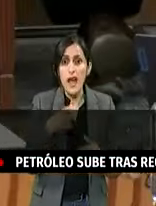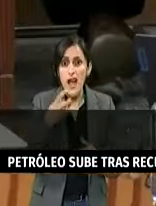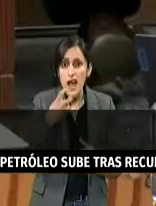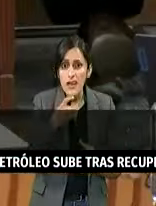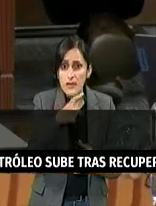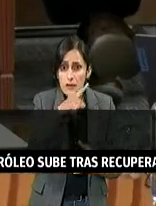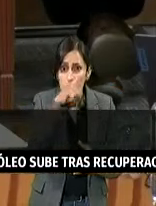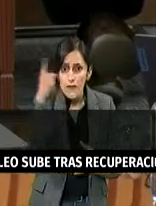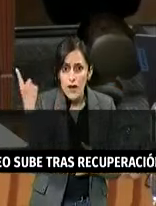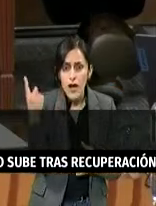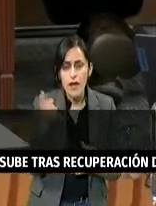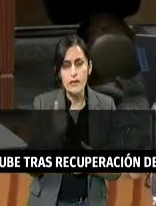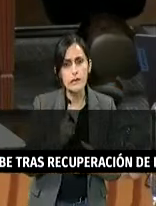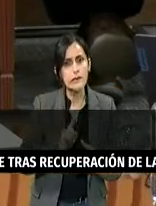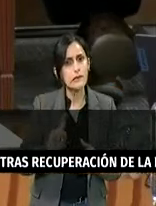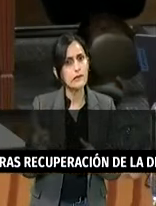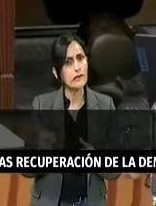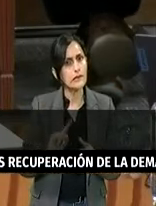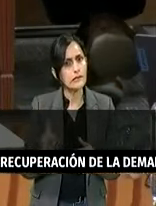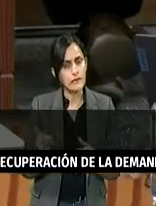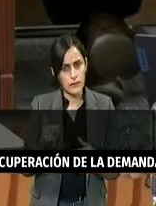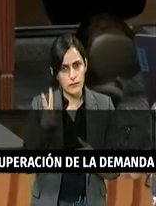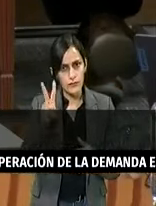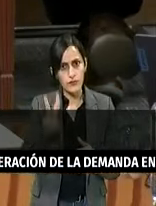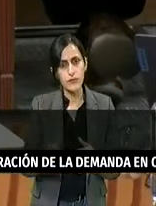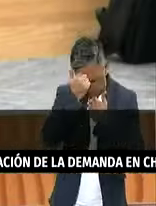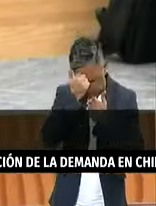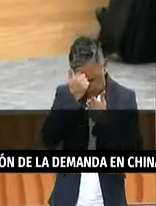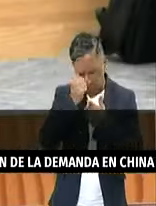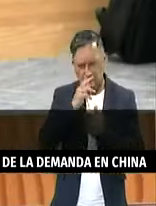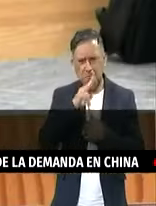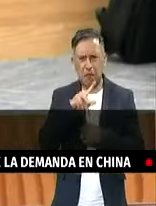pase y el próximo viernes?